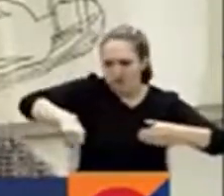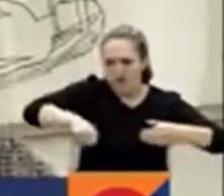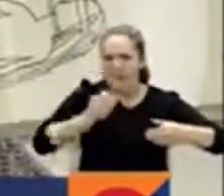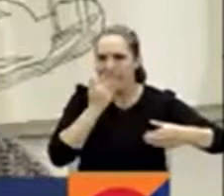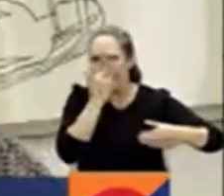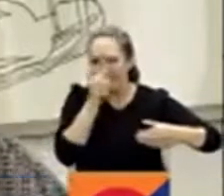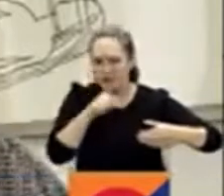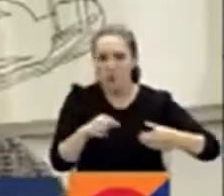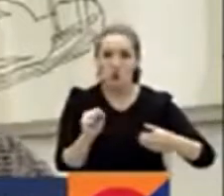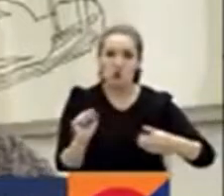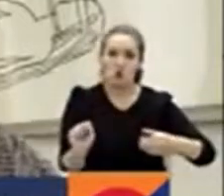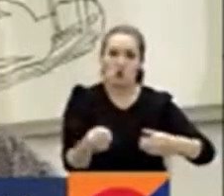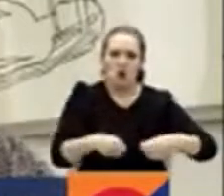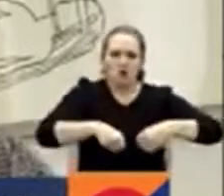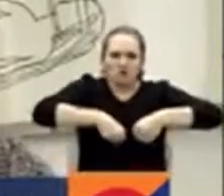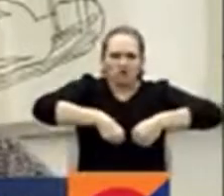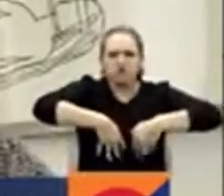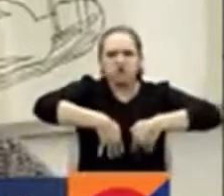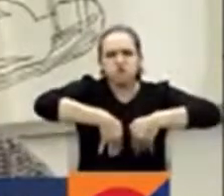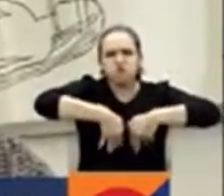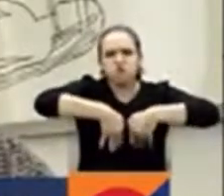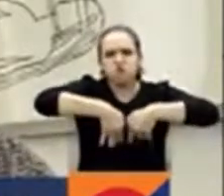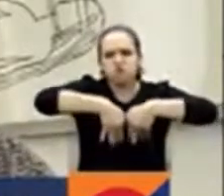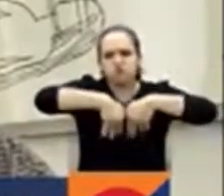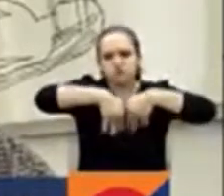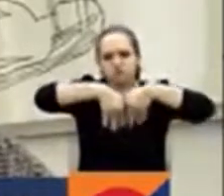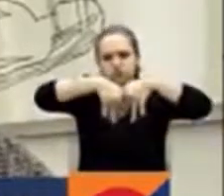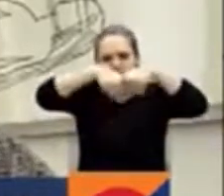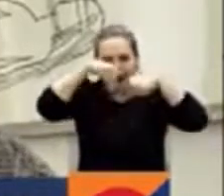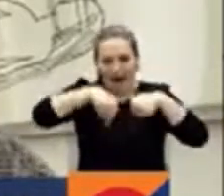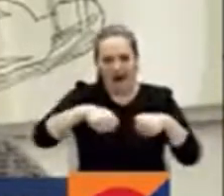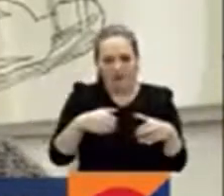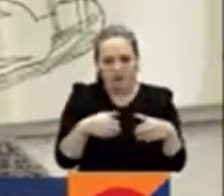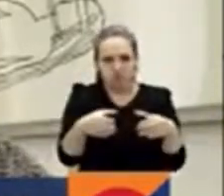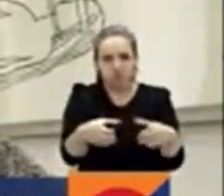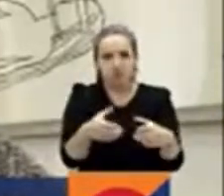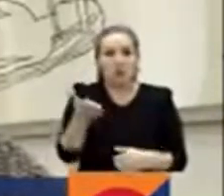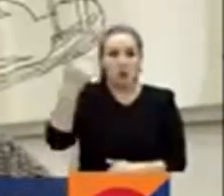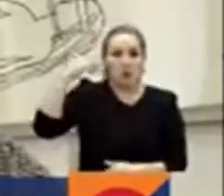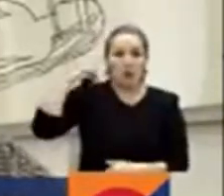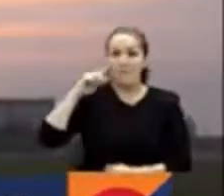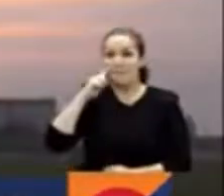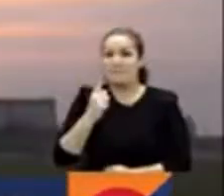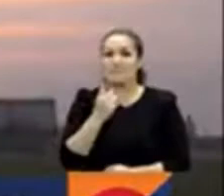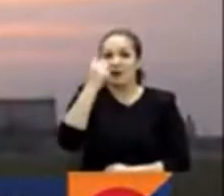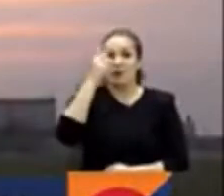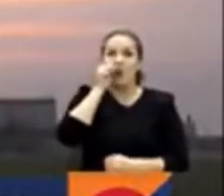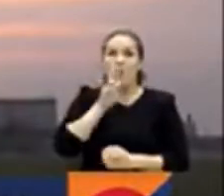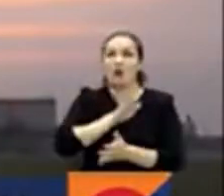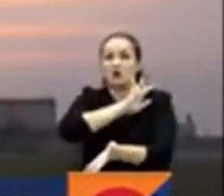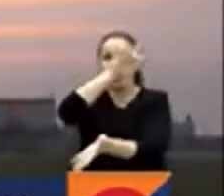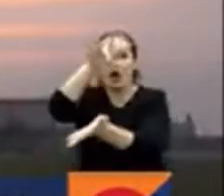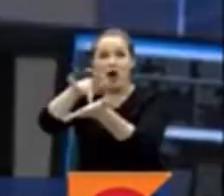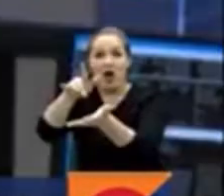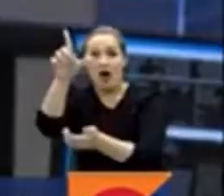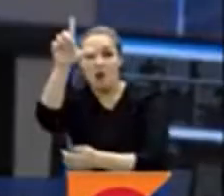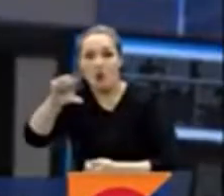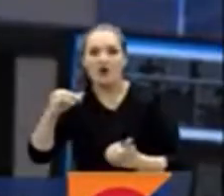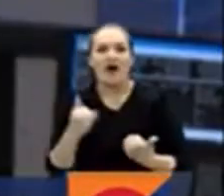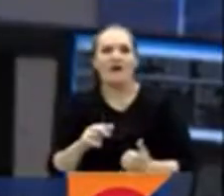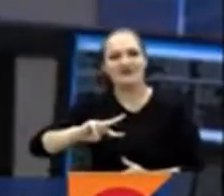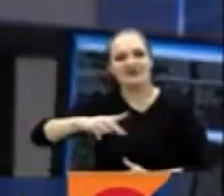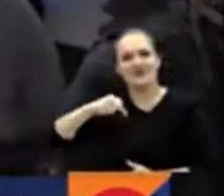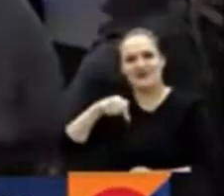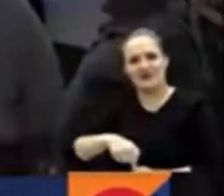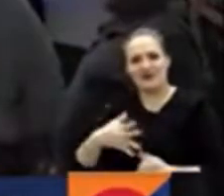potente producido por las agencias espaciales desde el Saturno V, que fue el que llevó a los humanos a la Luna. El aliento contenido, tanto